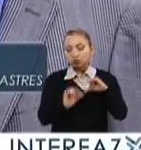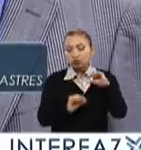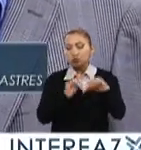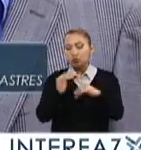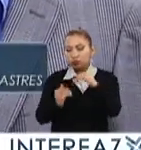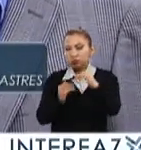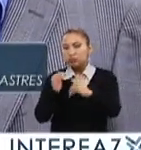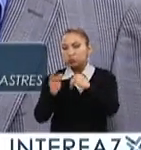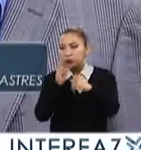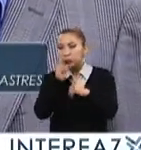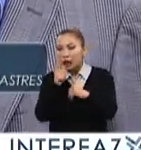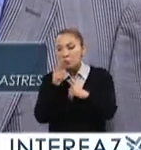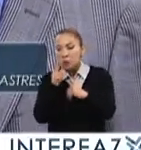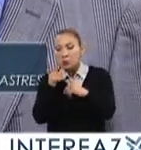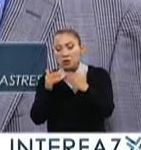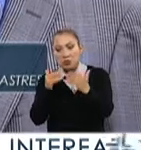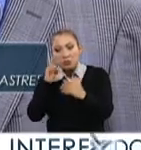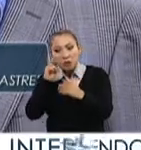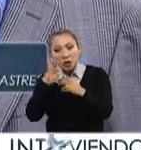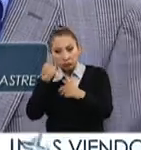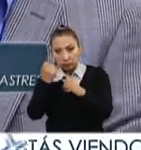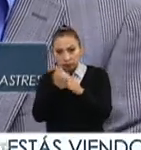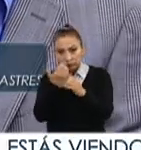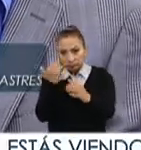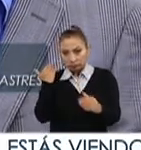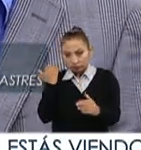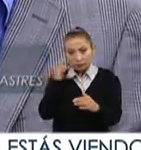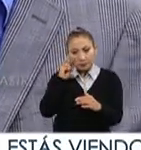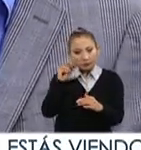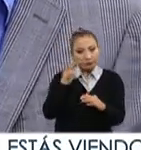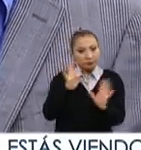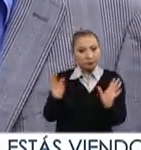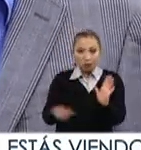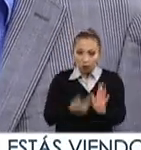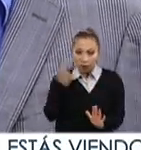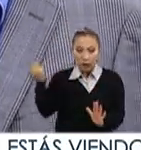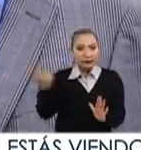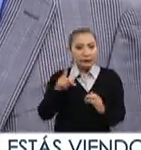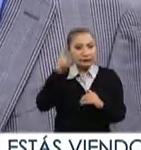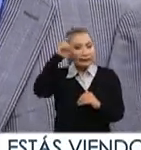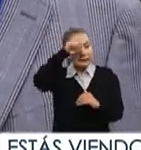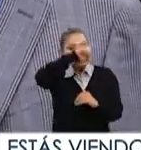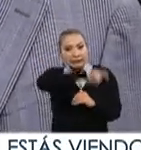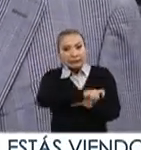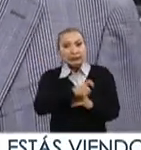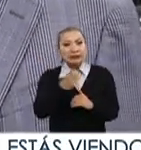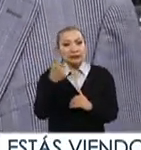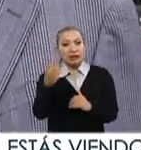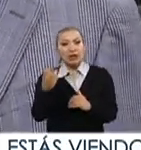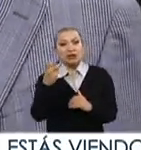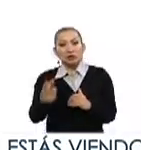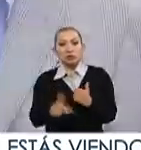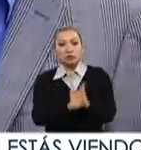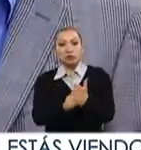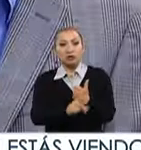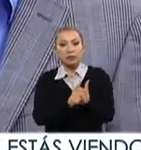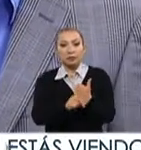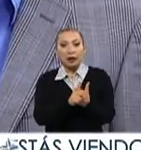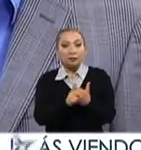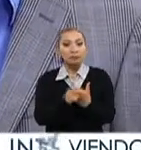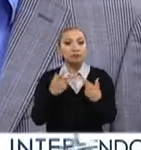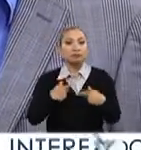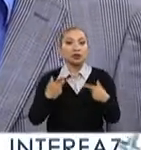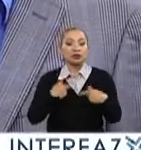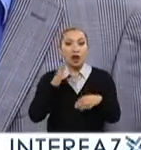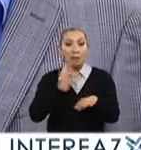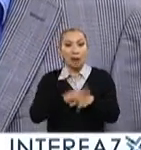avanzando de una manera constante. Claramente el año pasado es de nuevo un parteaguas ante estos grandes eventos. La gente